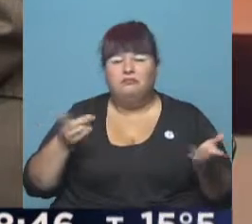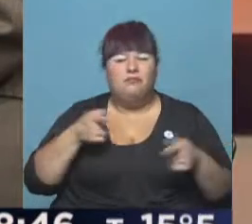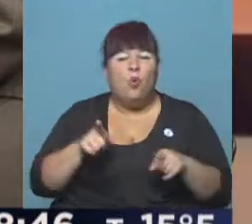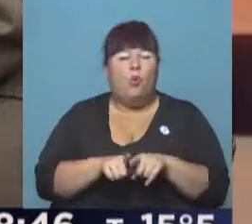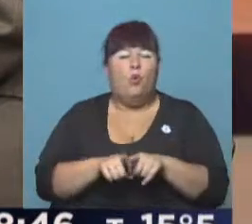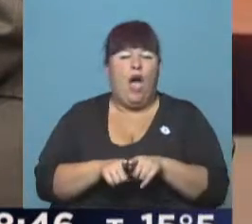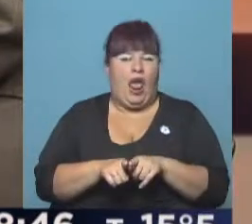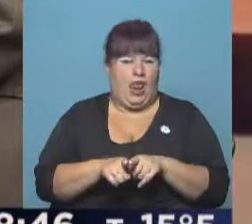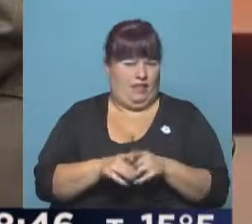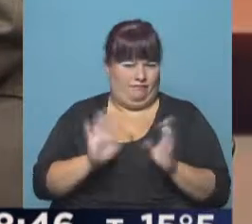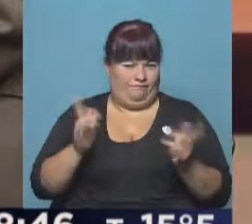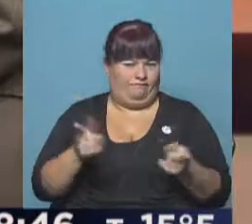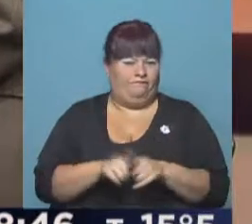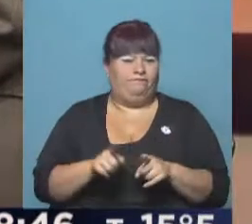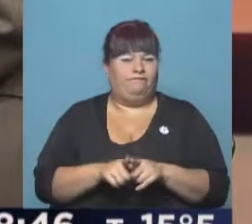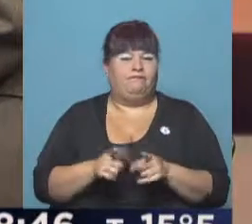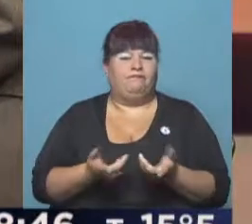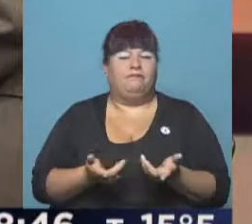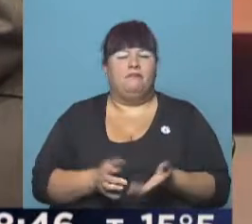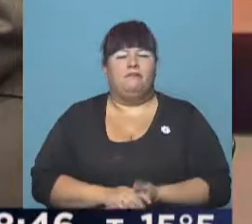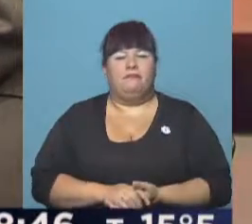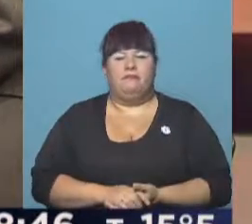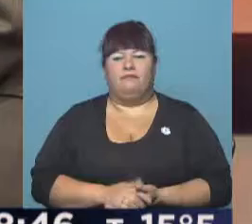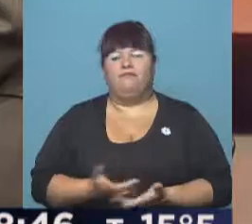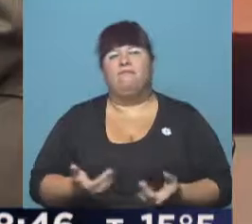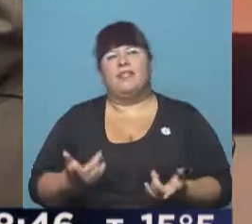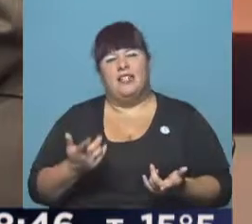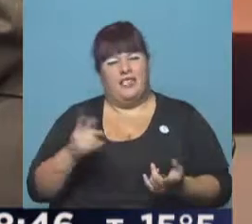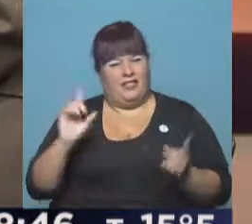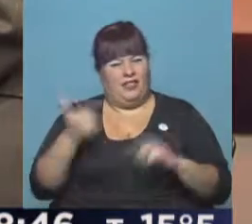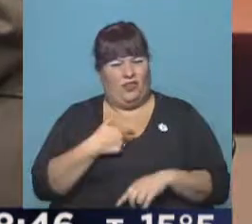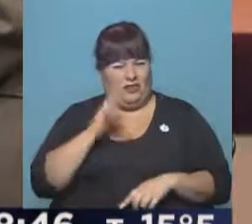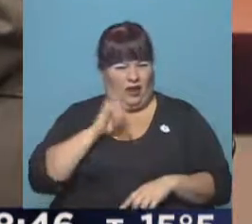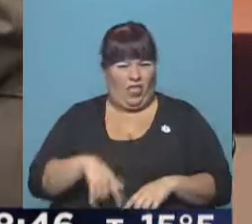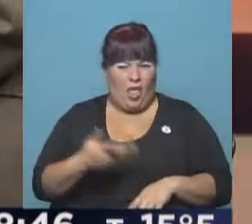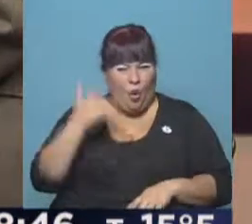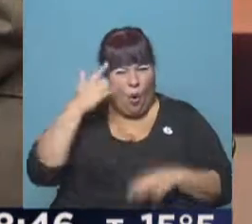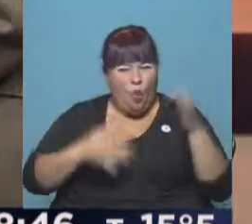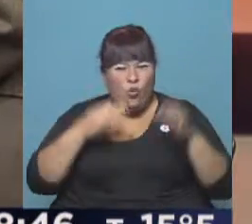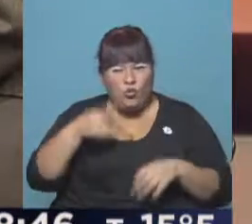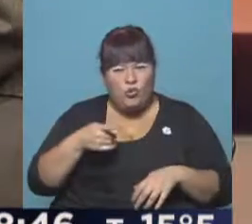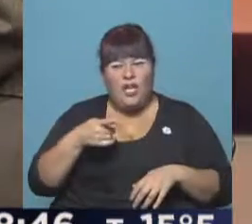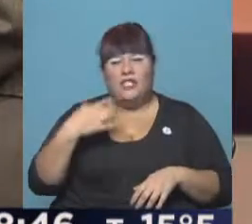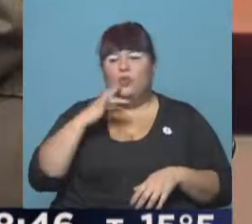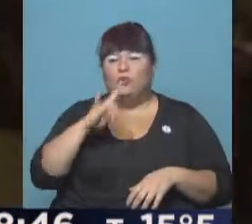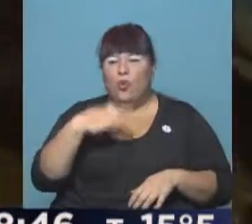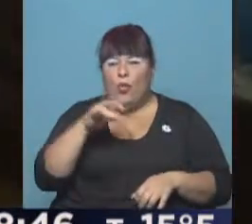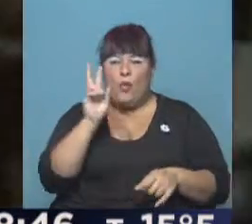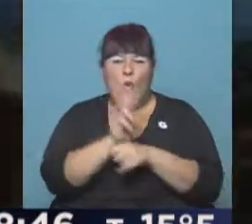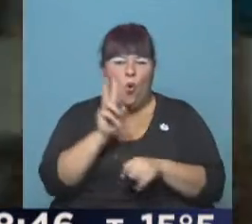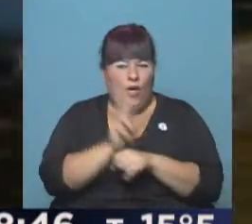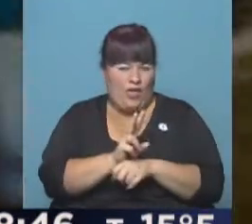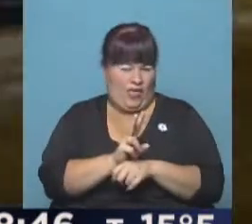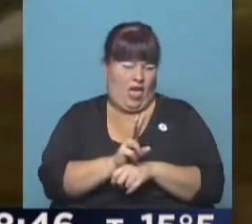algo totalmente digamos rayando el absurdo que la justicia que tenía que proteger